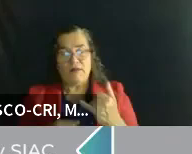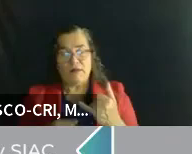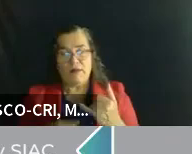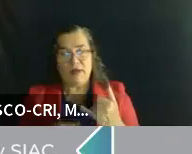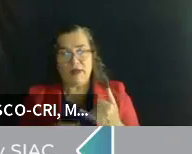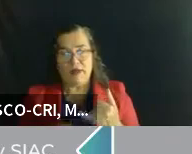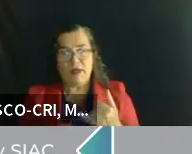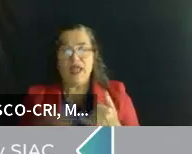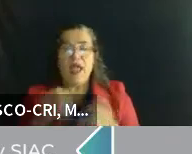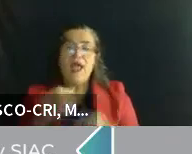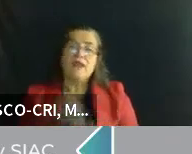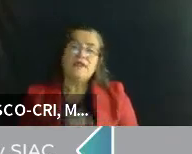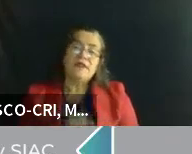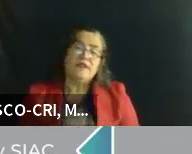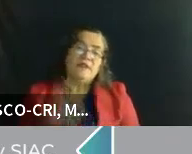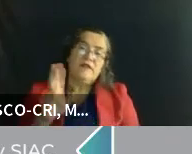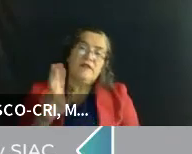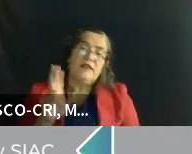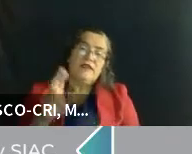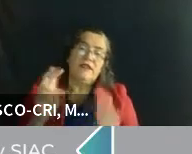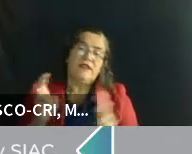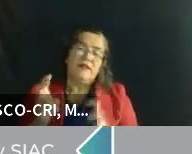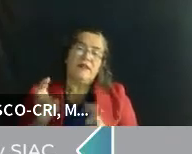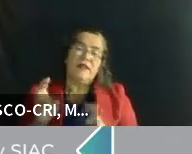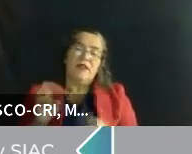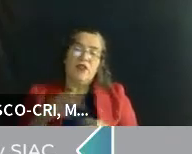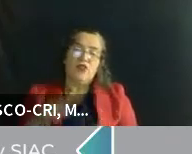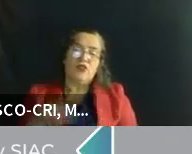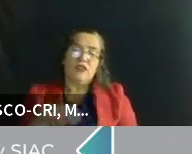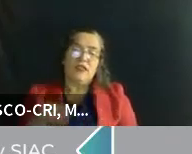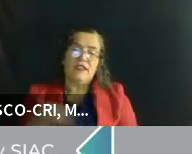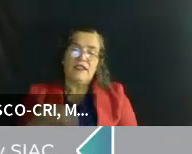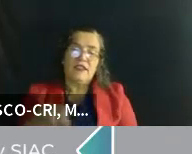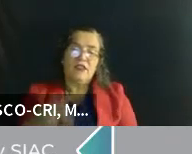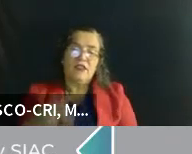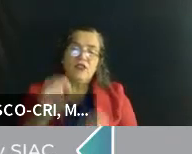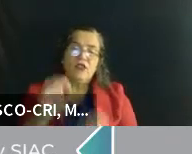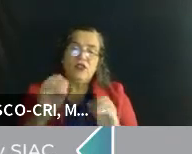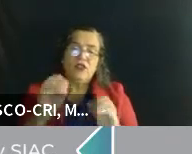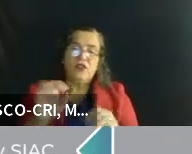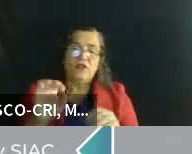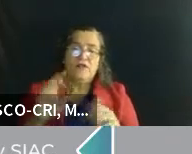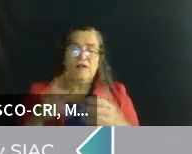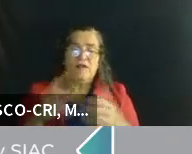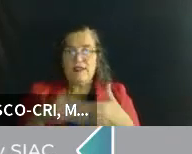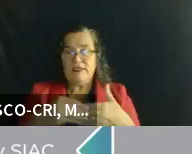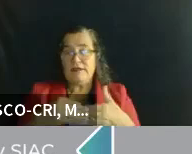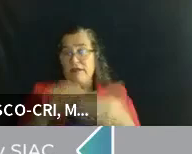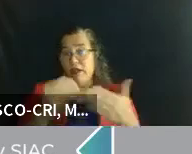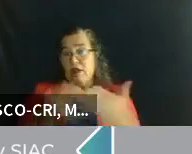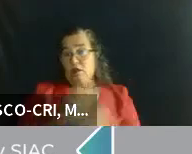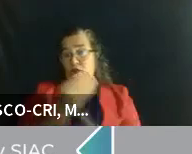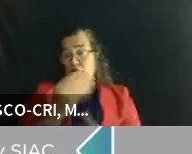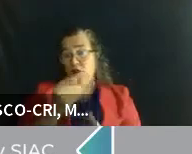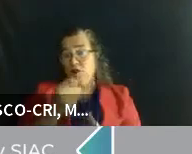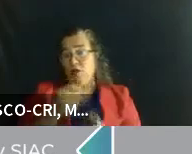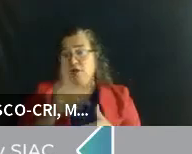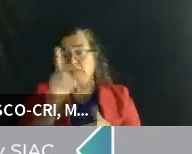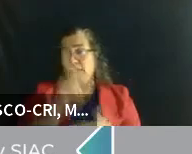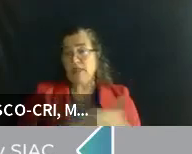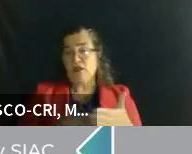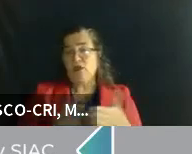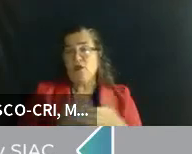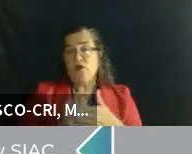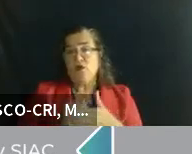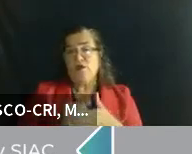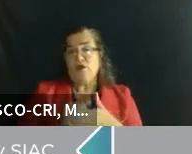referencia, que es el tema de los trayectos formativos flexibles. El nuevo diseño curricular con foco en competencias profesionales y a la